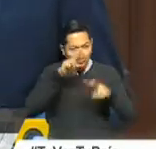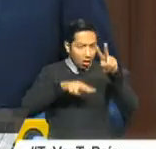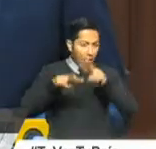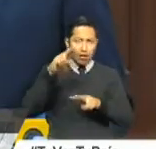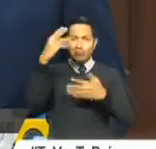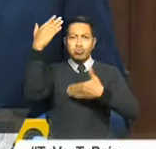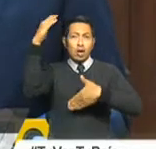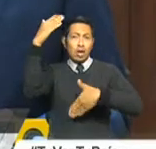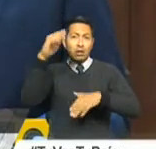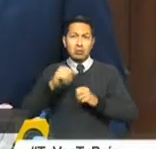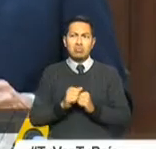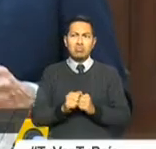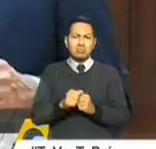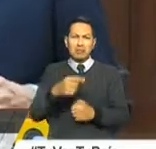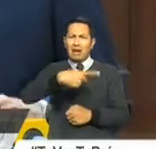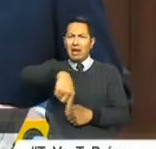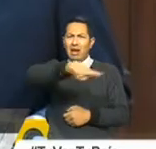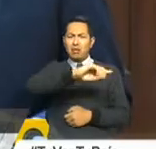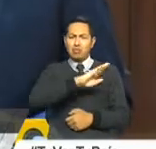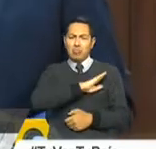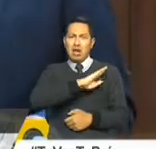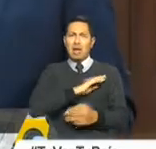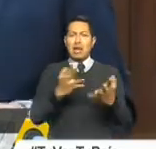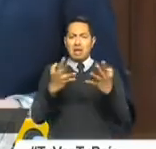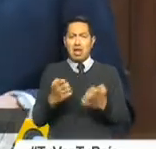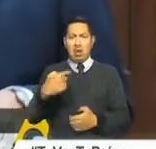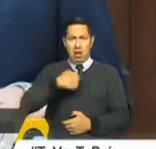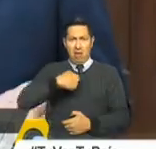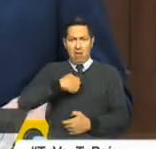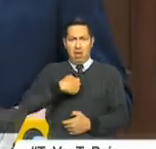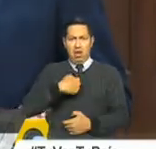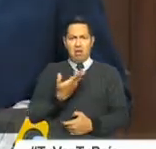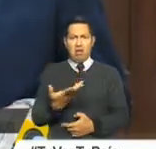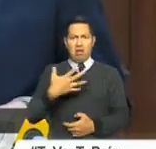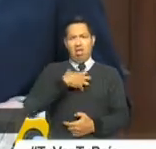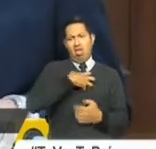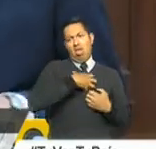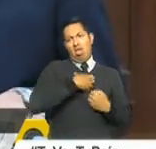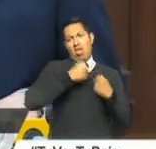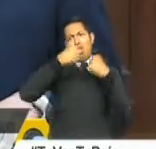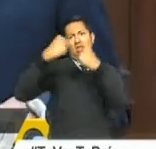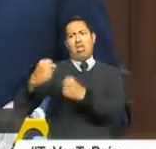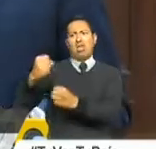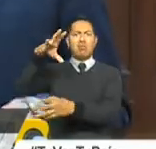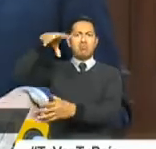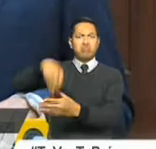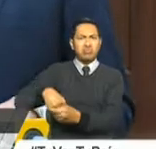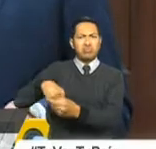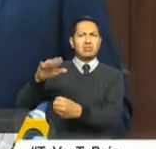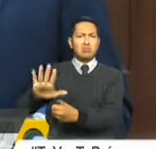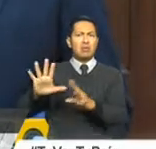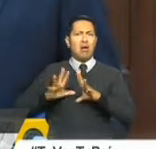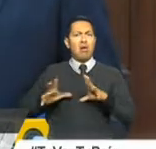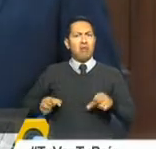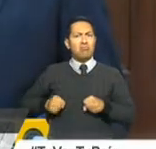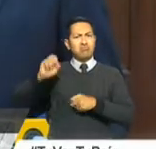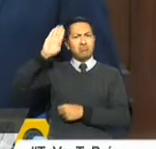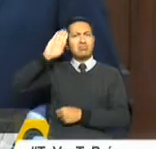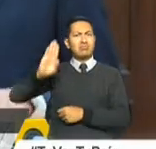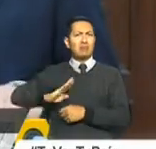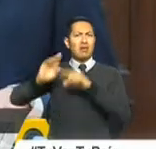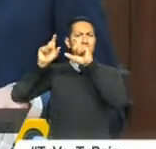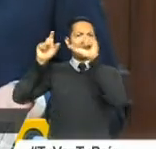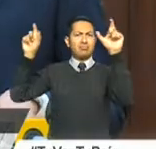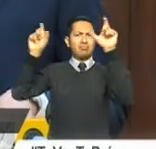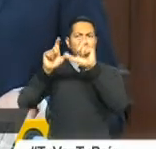costa de involucrarme en los esquemas que esta gente ha estado manejando